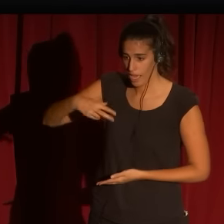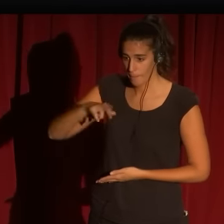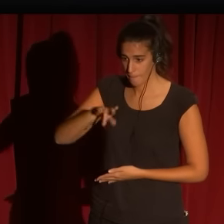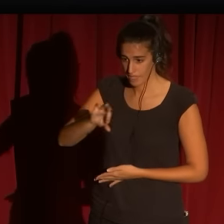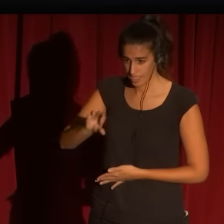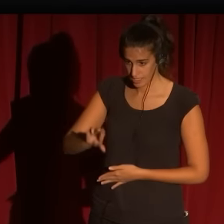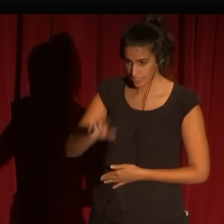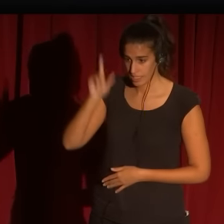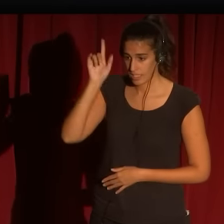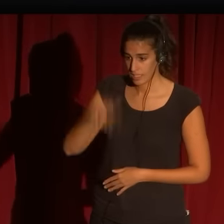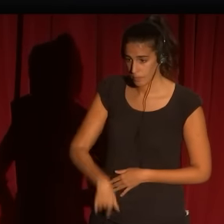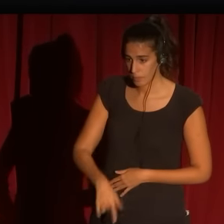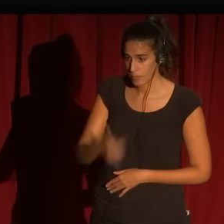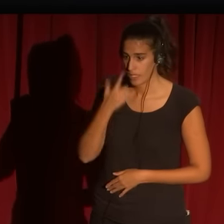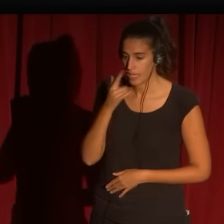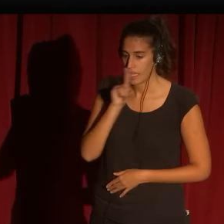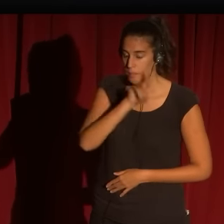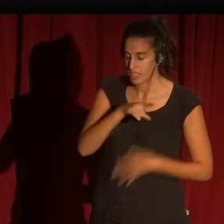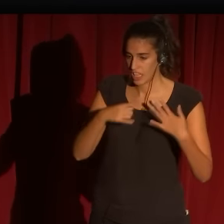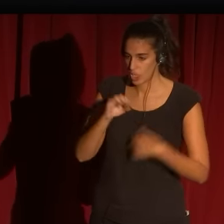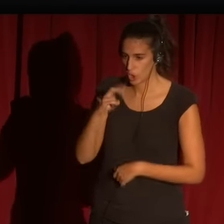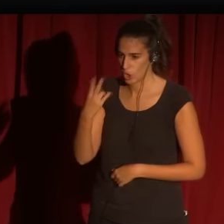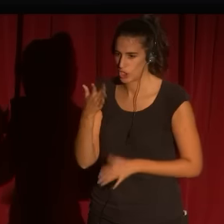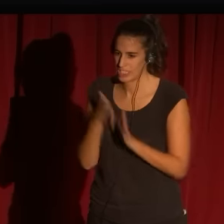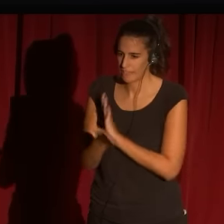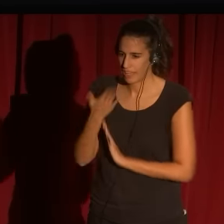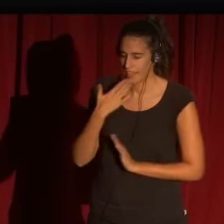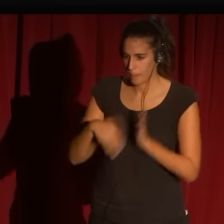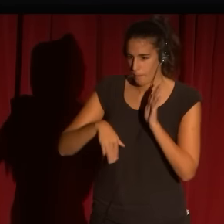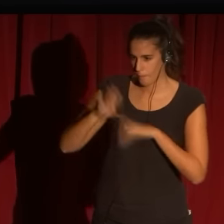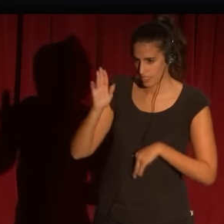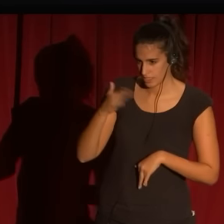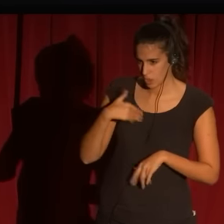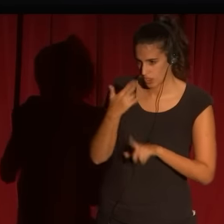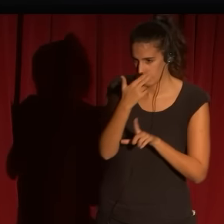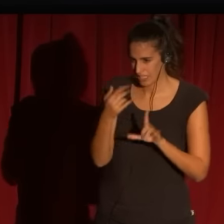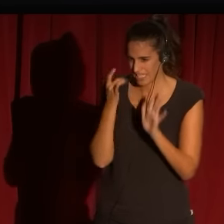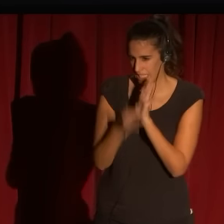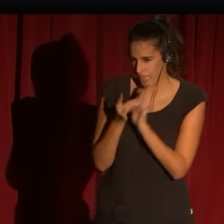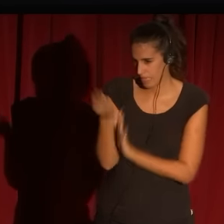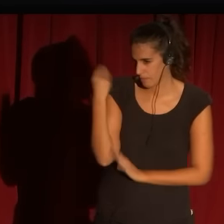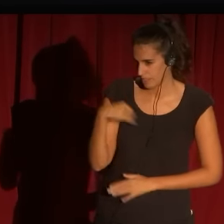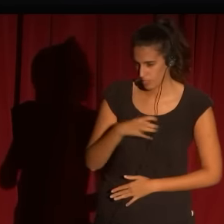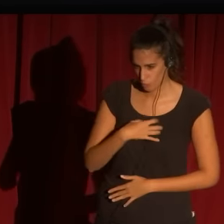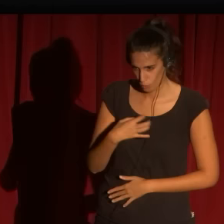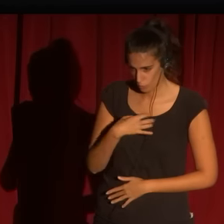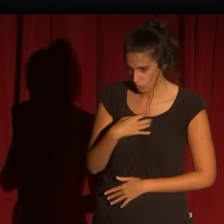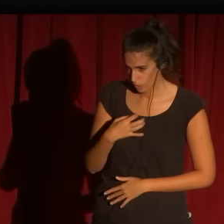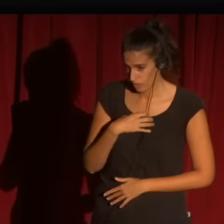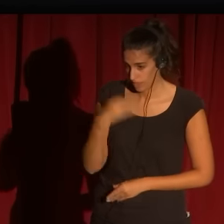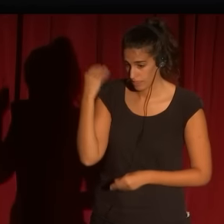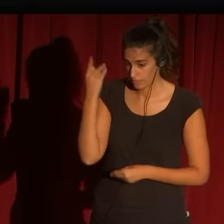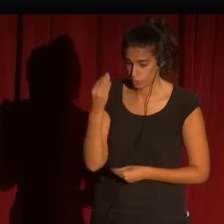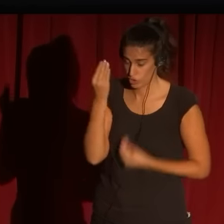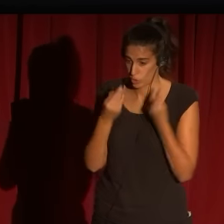está ya en el gremio en el año 1602 con lo cual es un poquito mayor que ella ya no podía haber pintado un cuadro de esa calidad en 1602 considerando el que